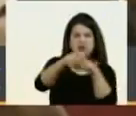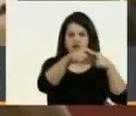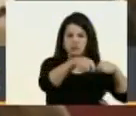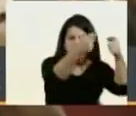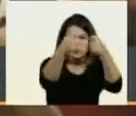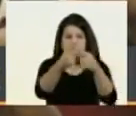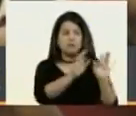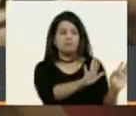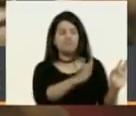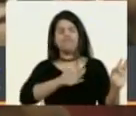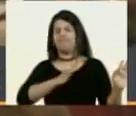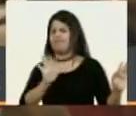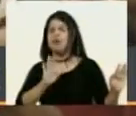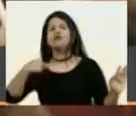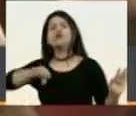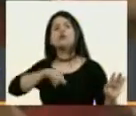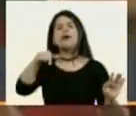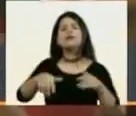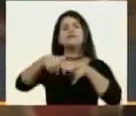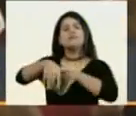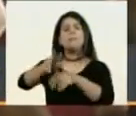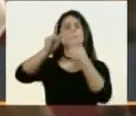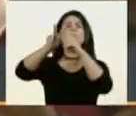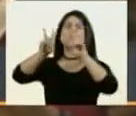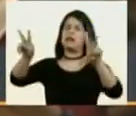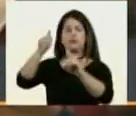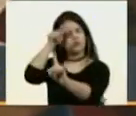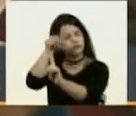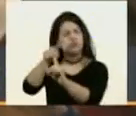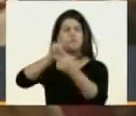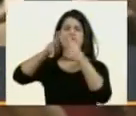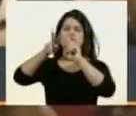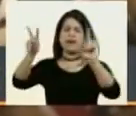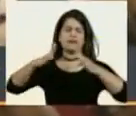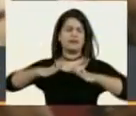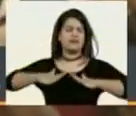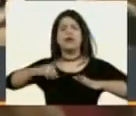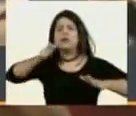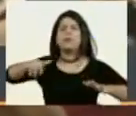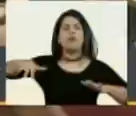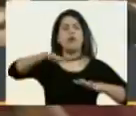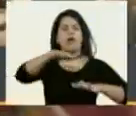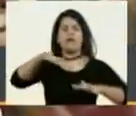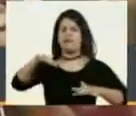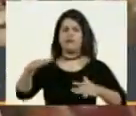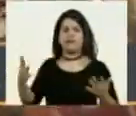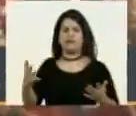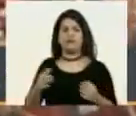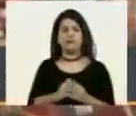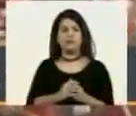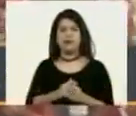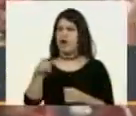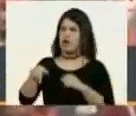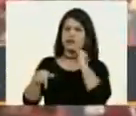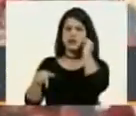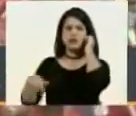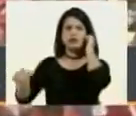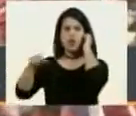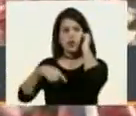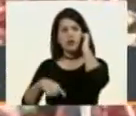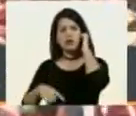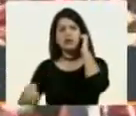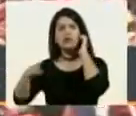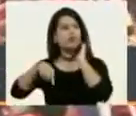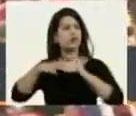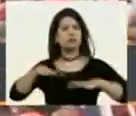marcha por la paz. Nosotros apostamos definitivamente a la paz y a tranquilidad de nuestro pueblo. ¿Por qué nuestras manifestaciones todas comienzan y terminan